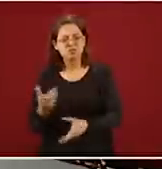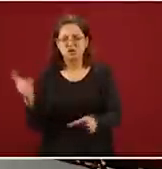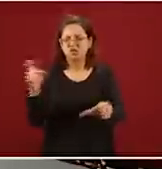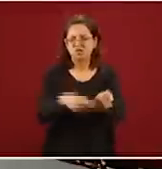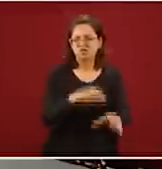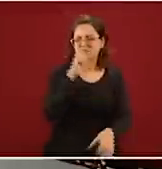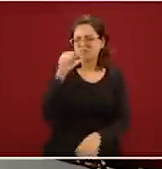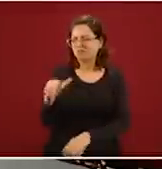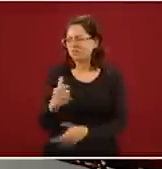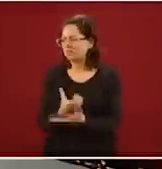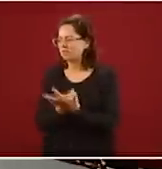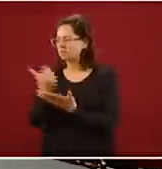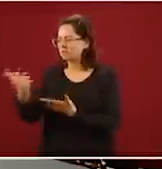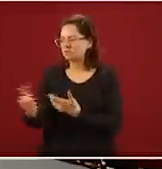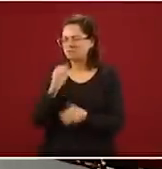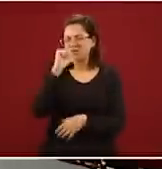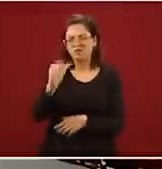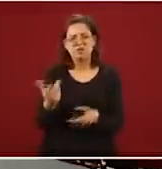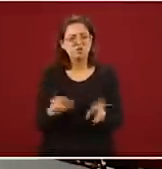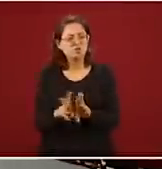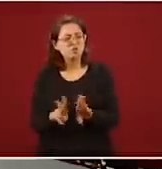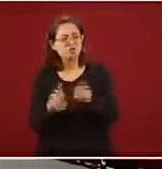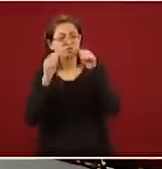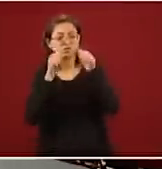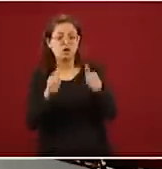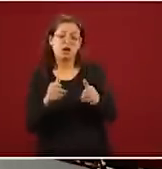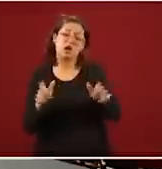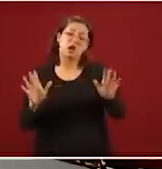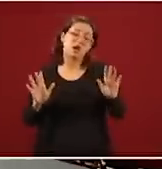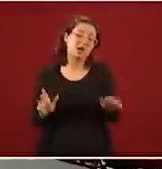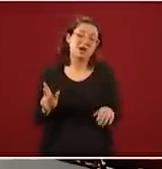Pues eso es lo que ellos tienen que pensar.